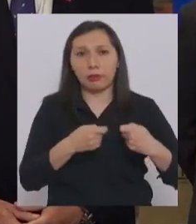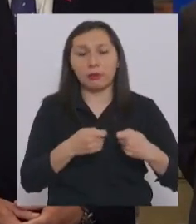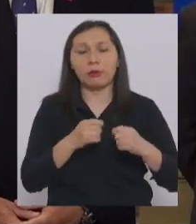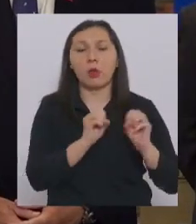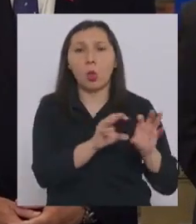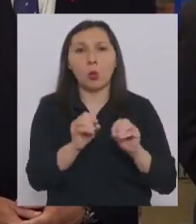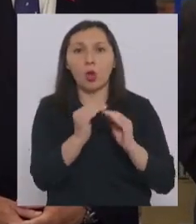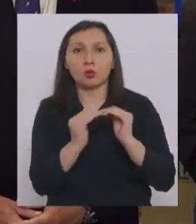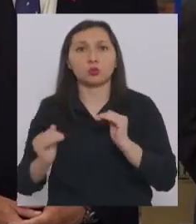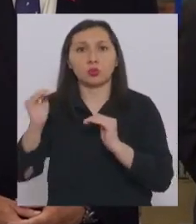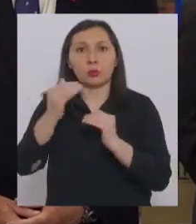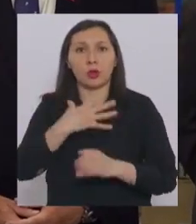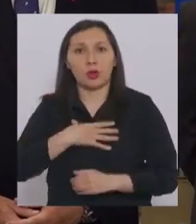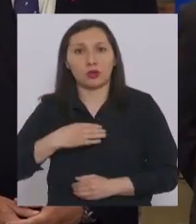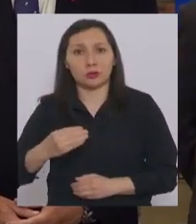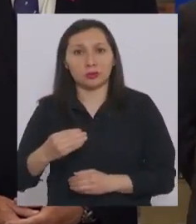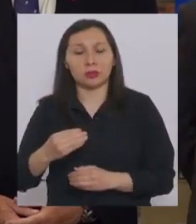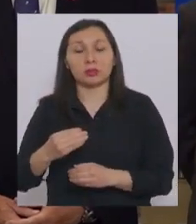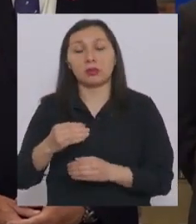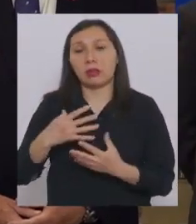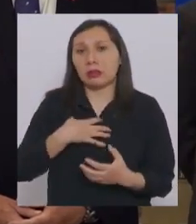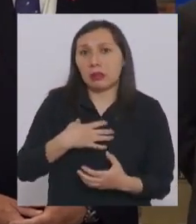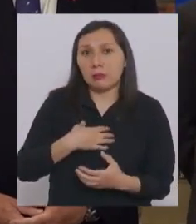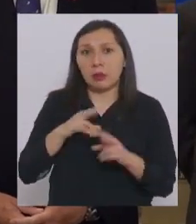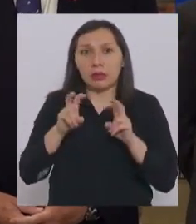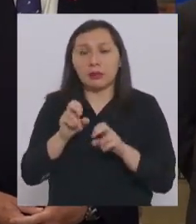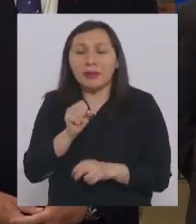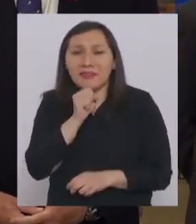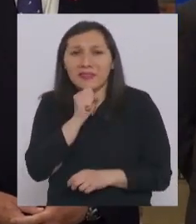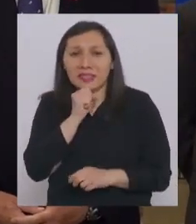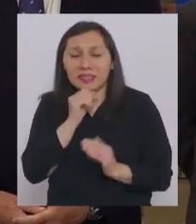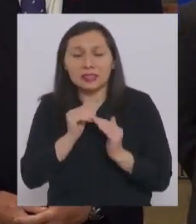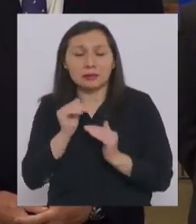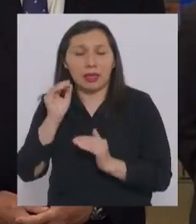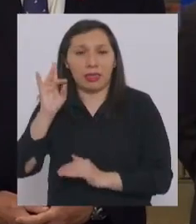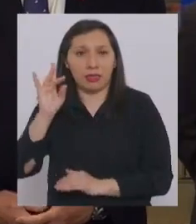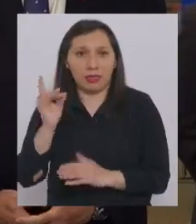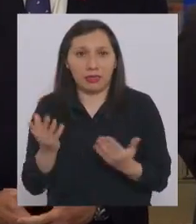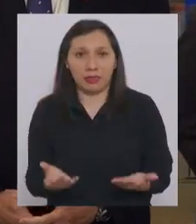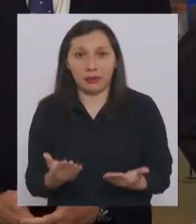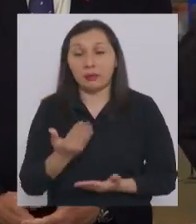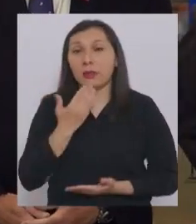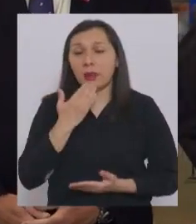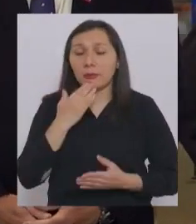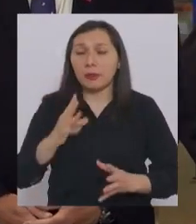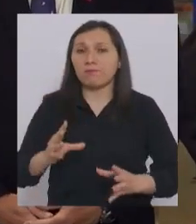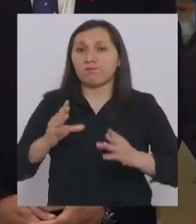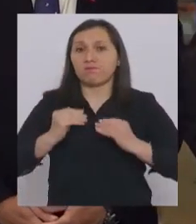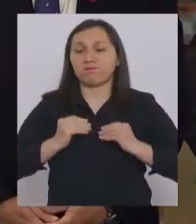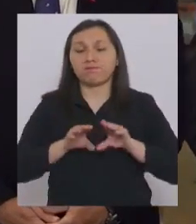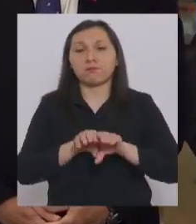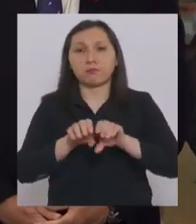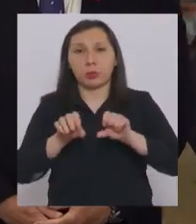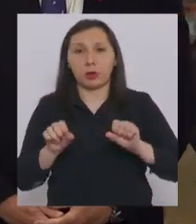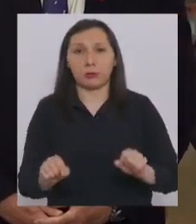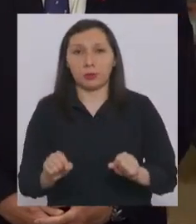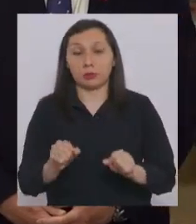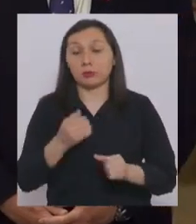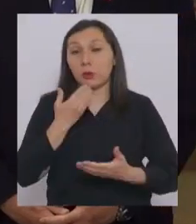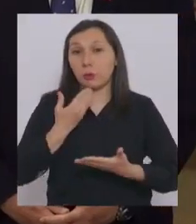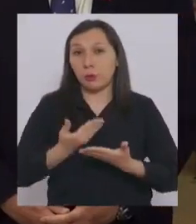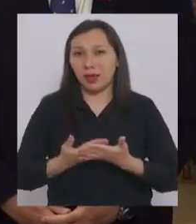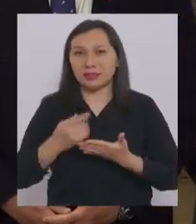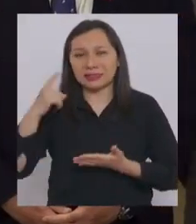superior de los hijos, los temores por la vejez. Y también asumimos un compromiso, que cuando